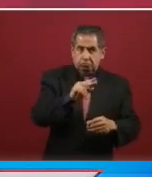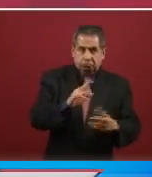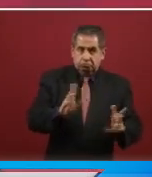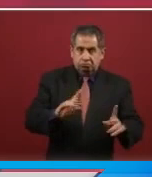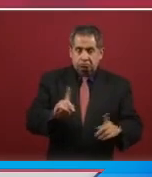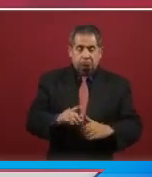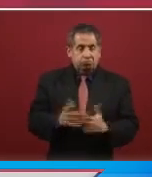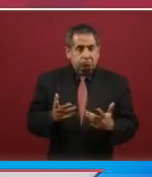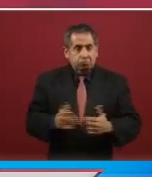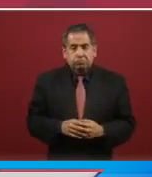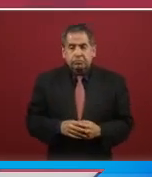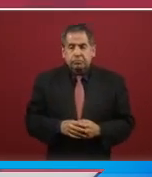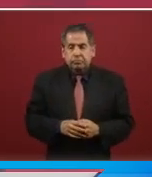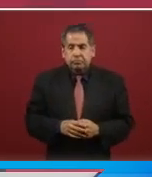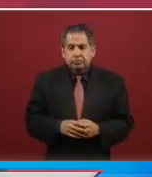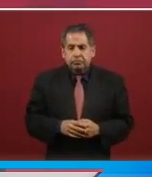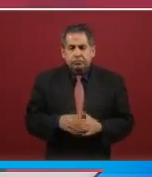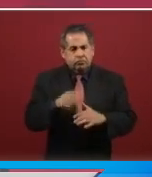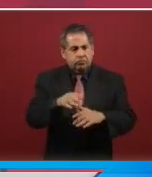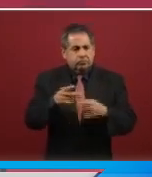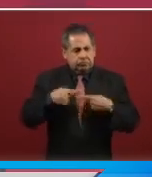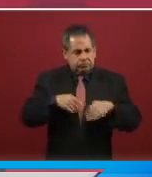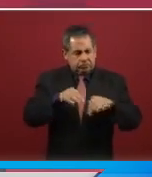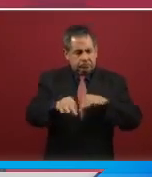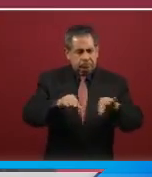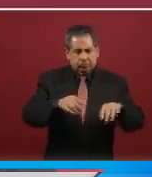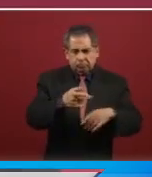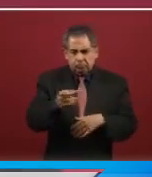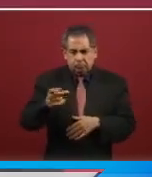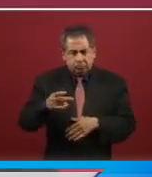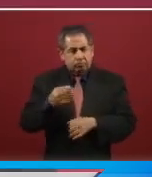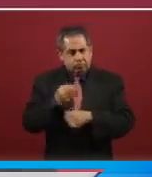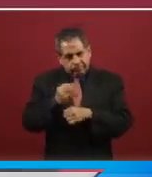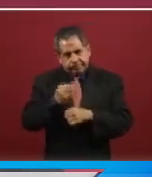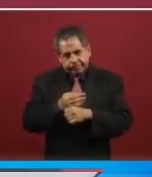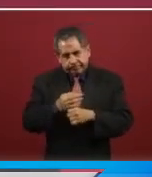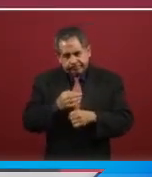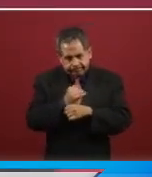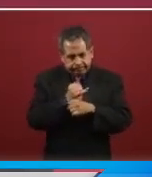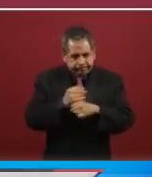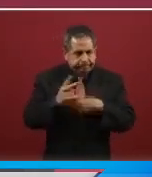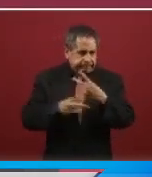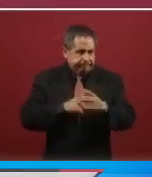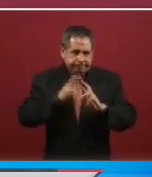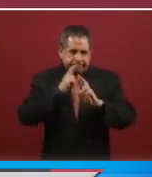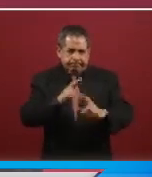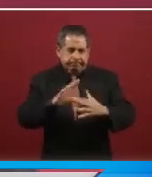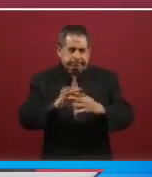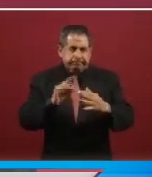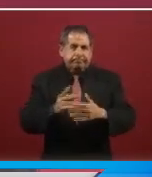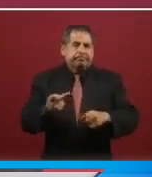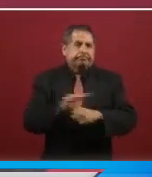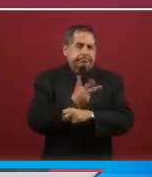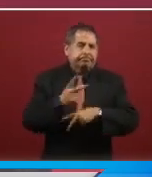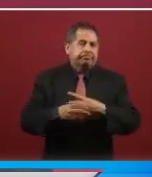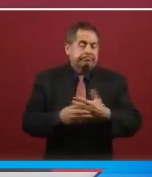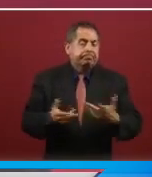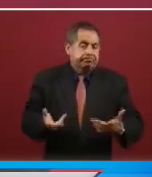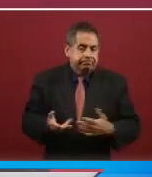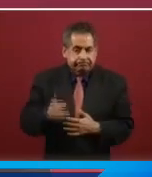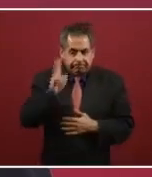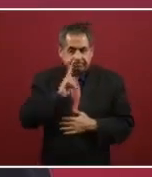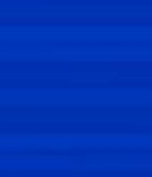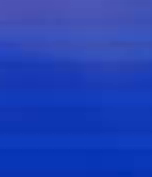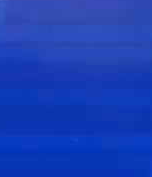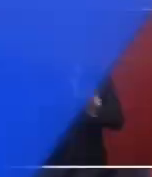caso de los trabajadores que no tienen una actividad en Fertinal, se verifica qué se hará con esta plantilla de trabajadores, aunque despedirlos no es una